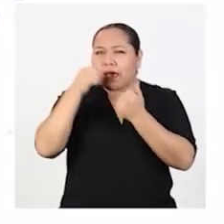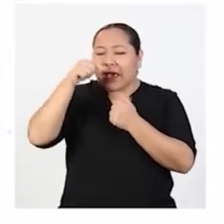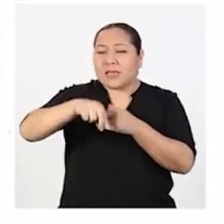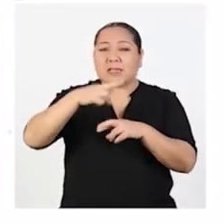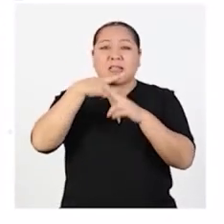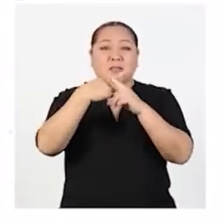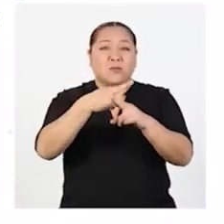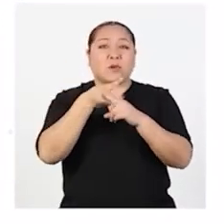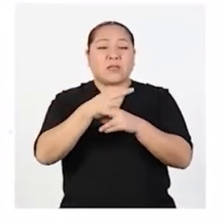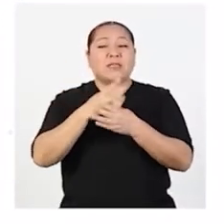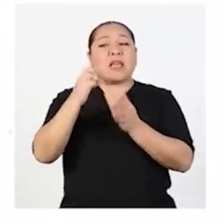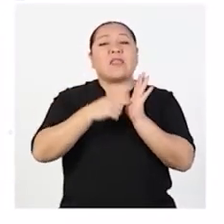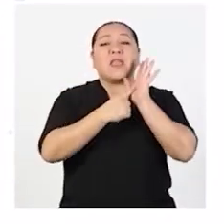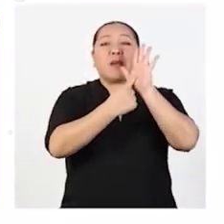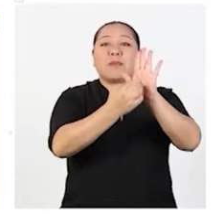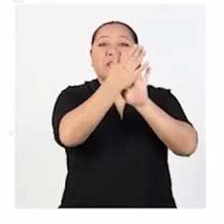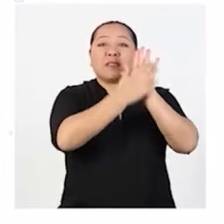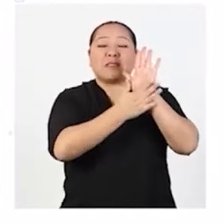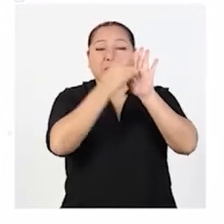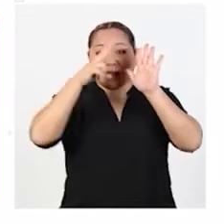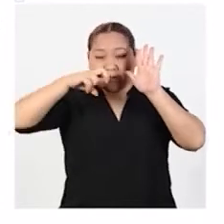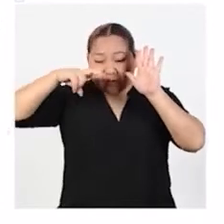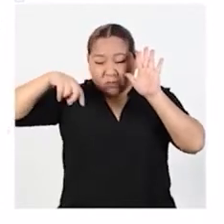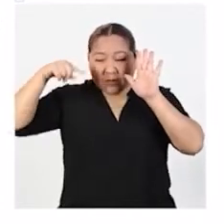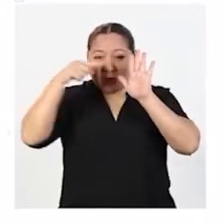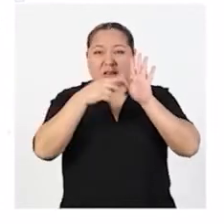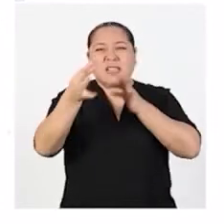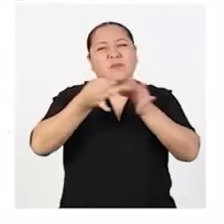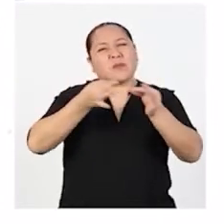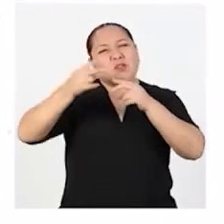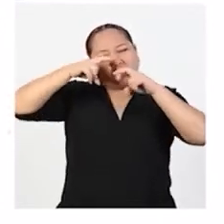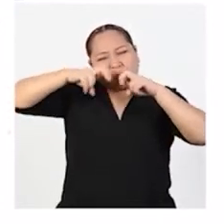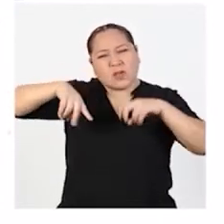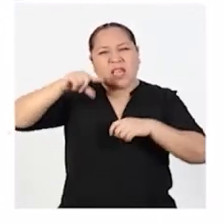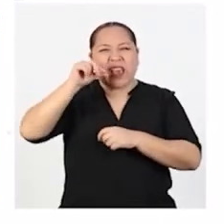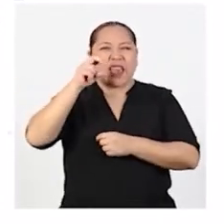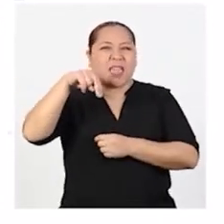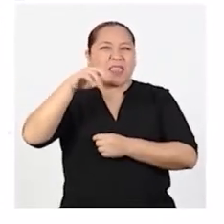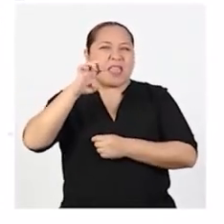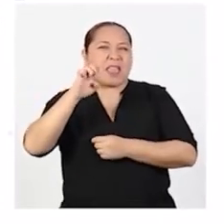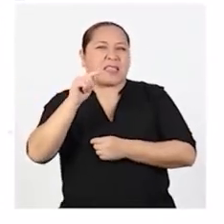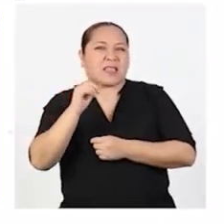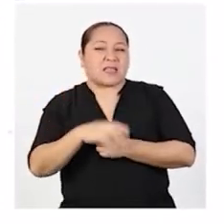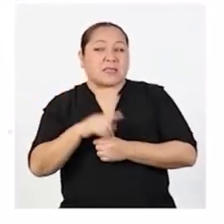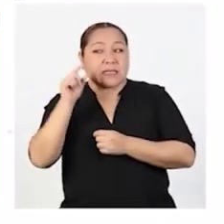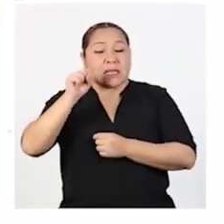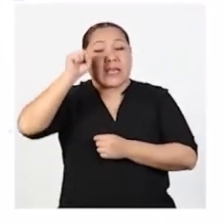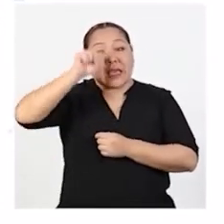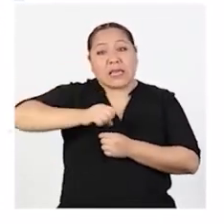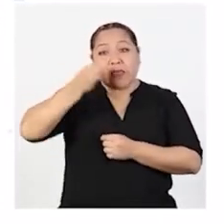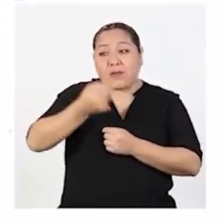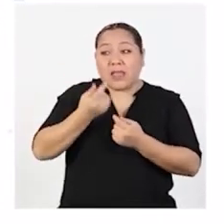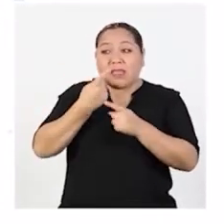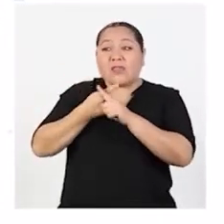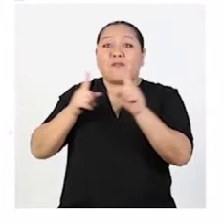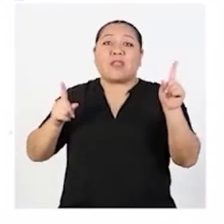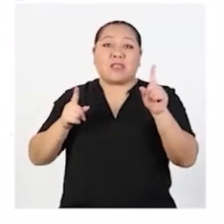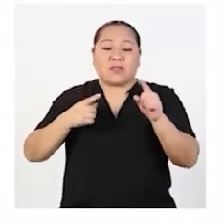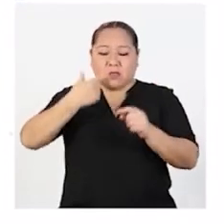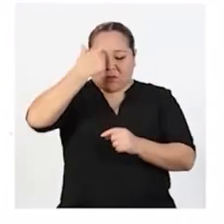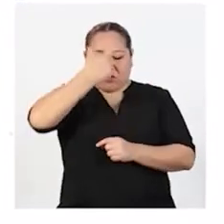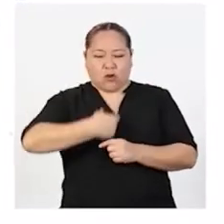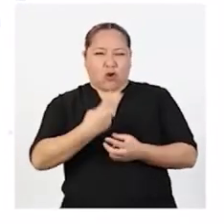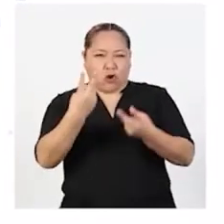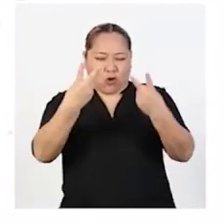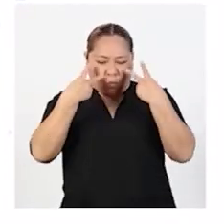investigación presentada y las explicaciones científicas genéticas sobre si somos diferentes, sobre la visión de sí mismo del ser